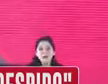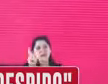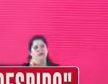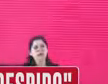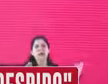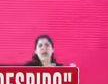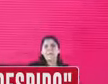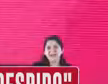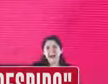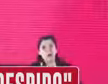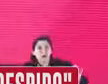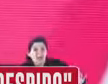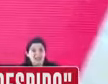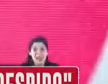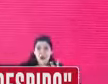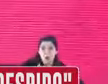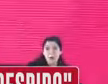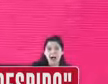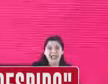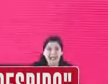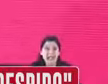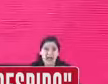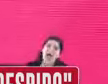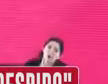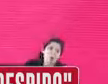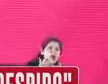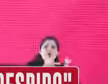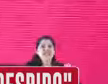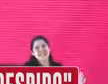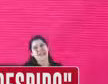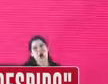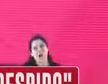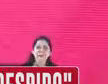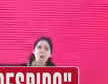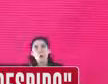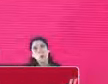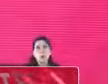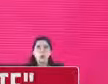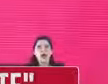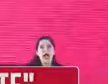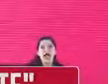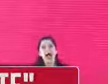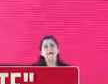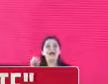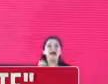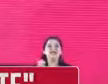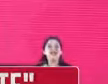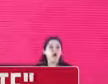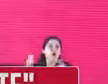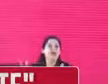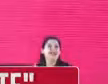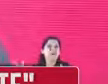más tranquilo y ganen más plata bueno pero decirlo así pero no lo pongas con la excusa de para generar más trabajo esto lo que tenemos que hacer